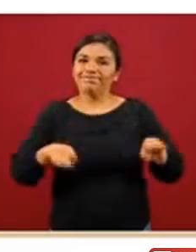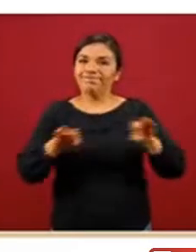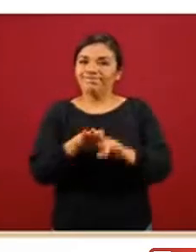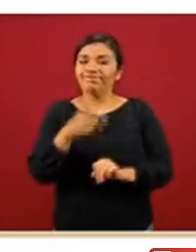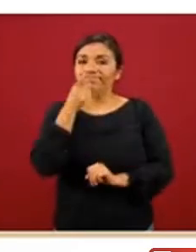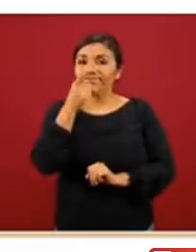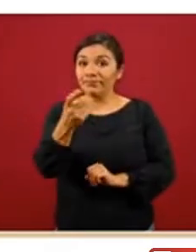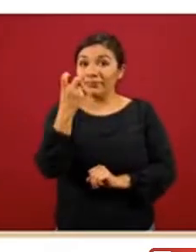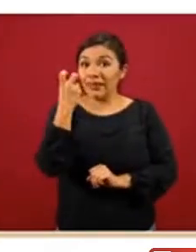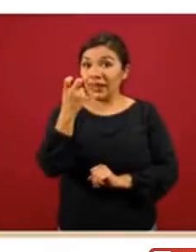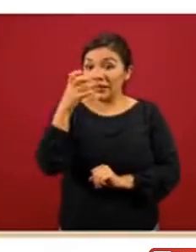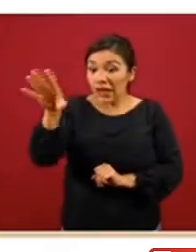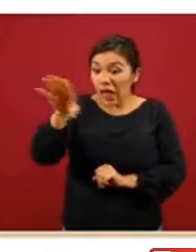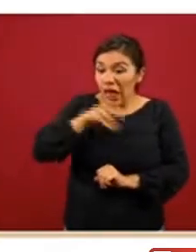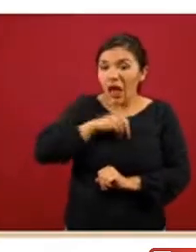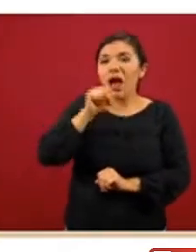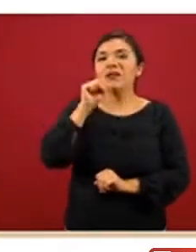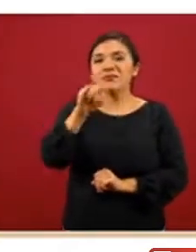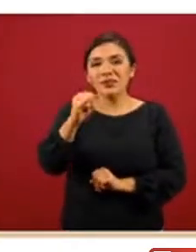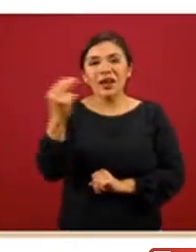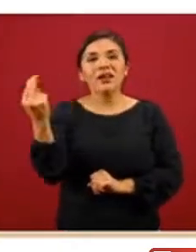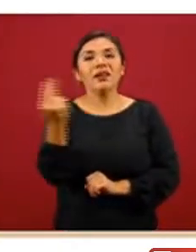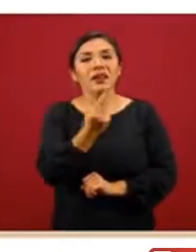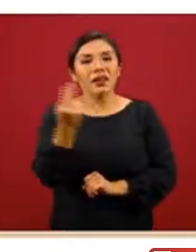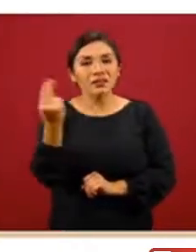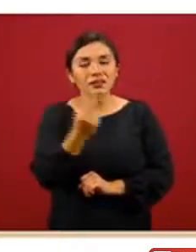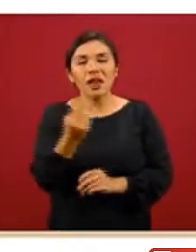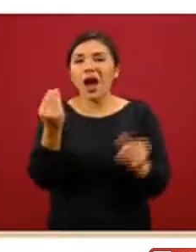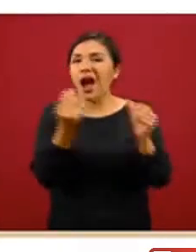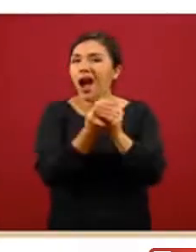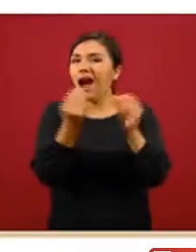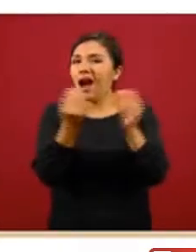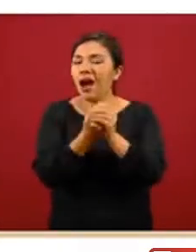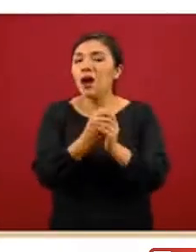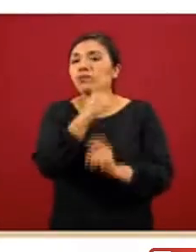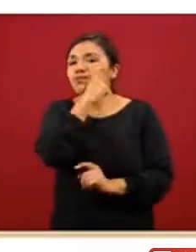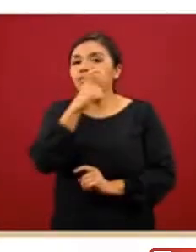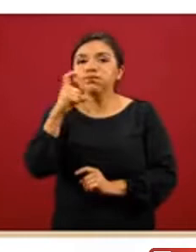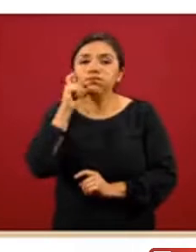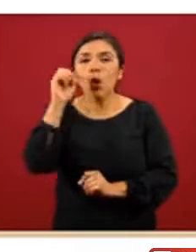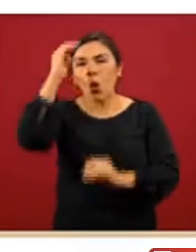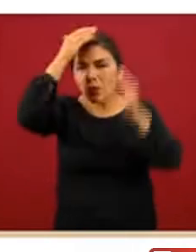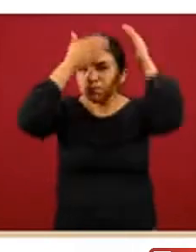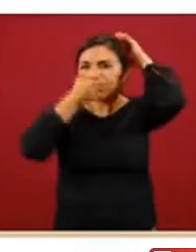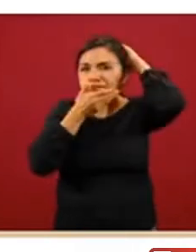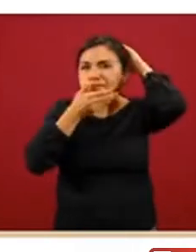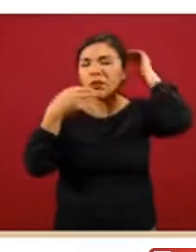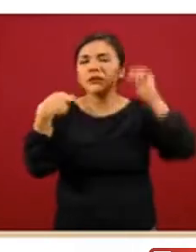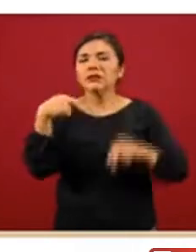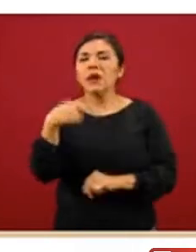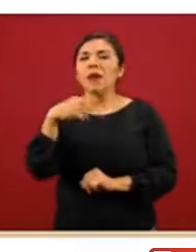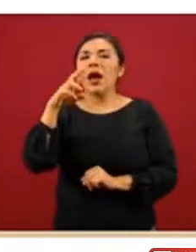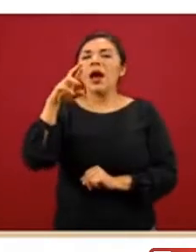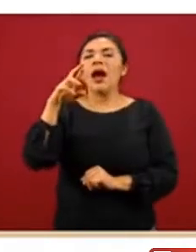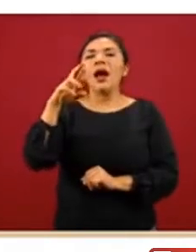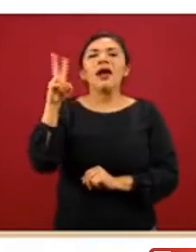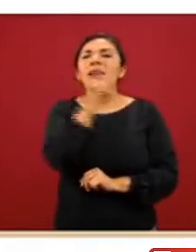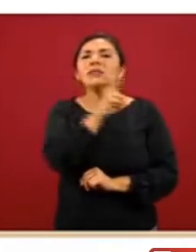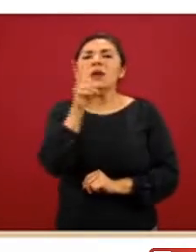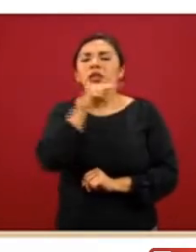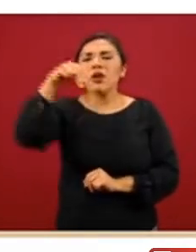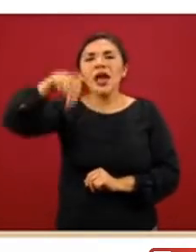de transmisión sí es necesario un tipo específico de mascarilla que se conoce como respirador